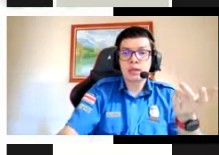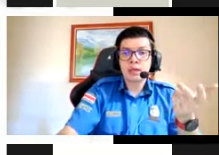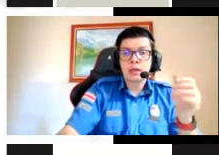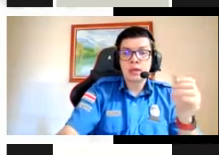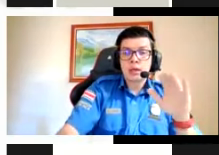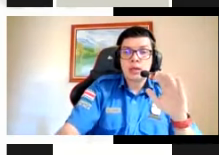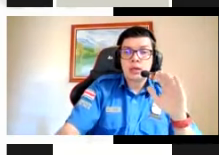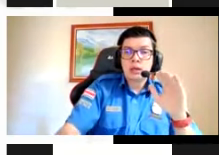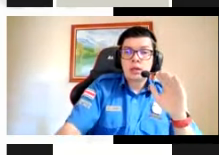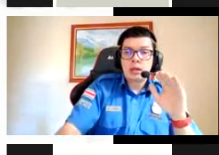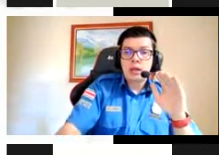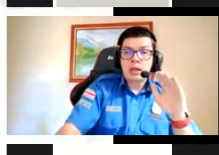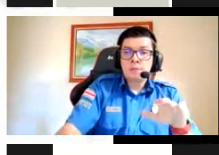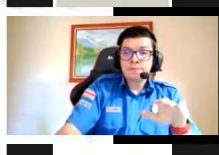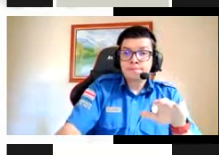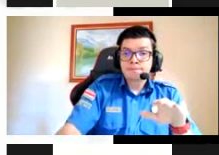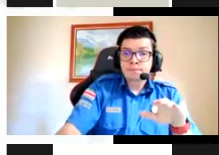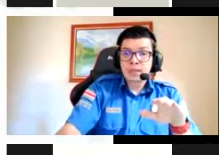explotar.